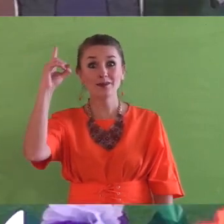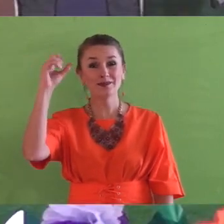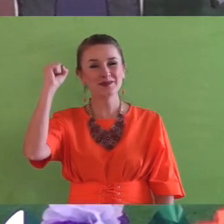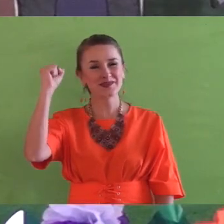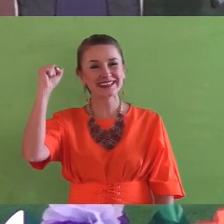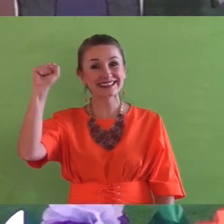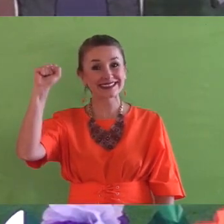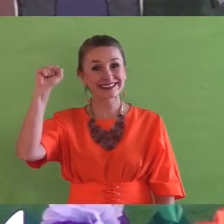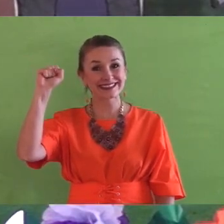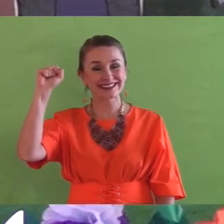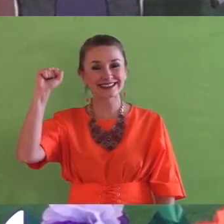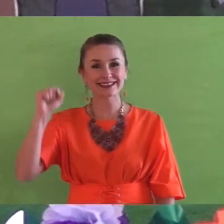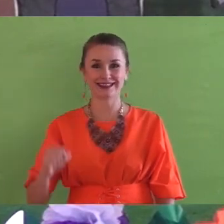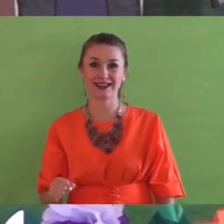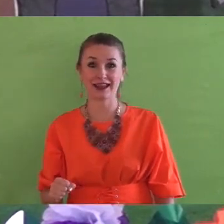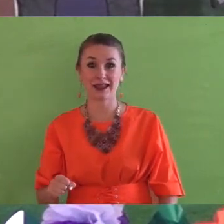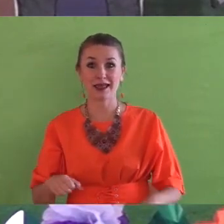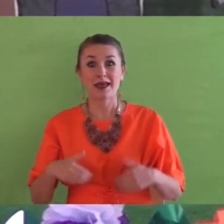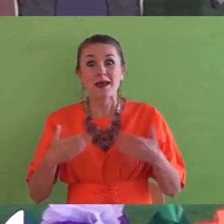17 ODS